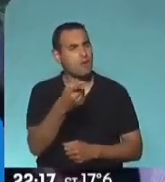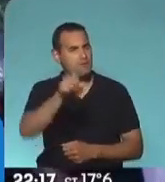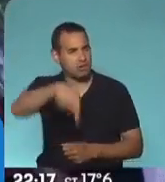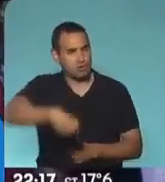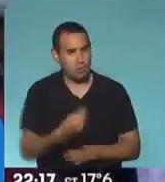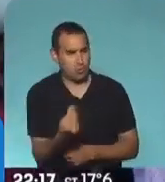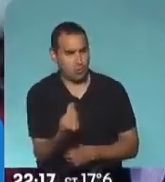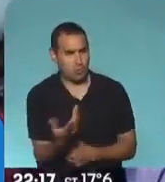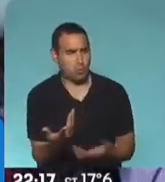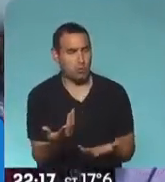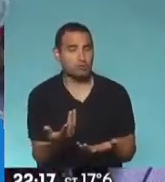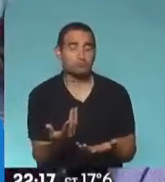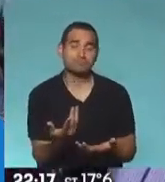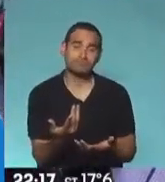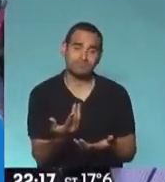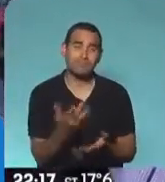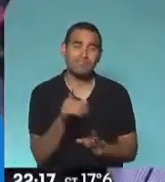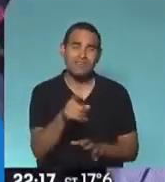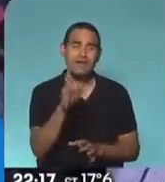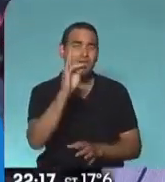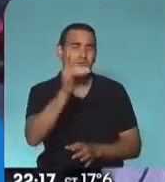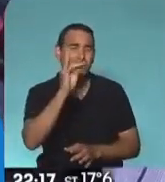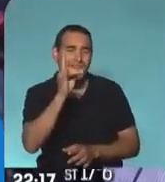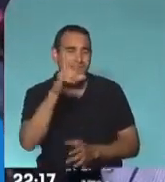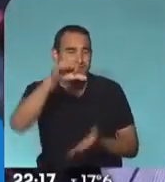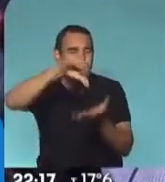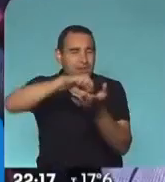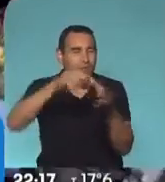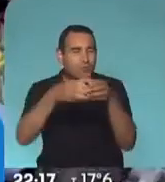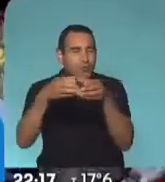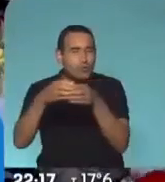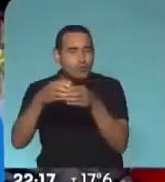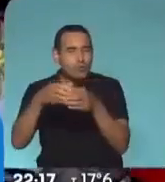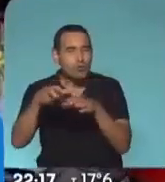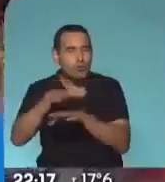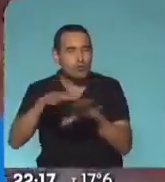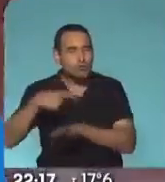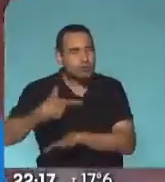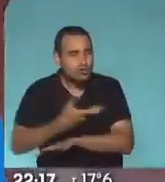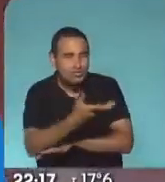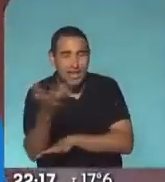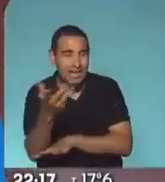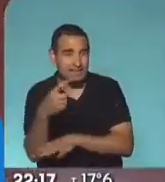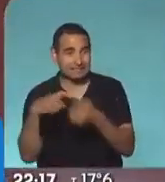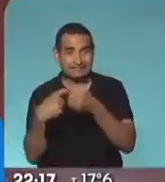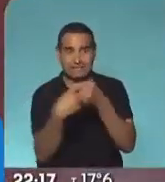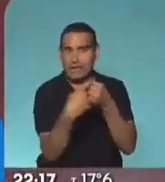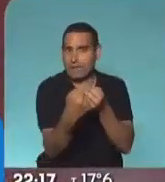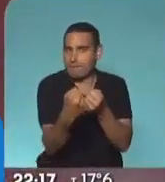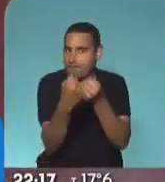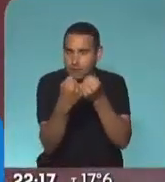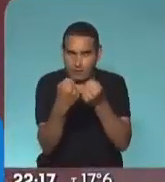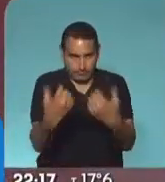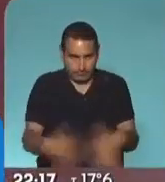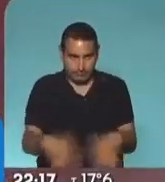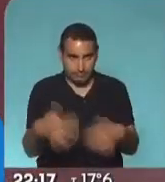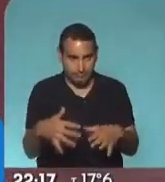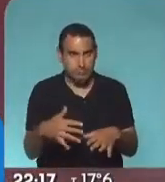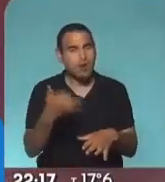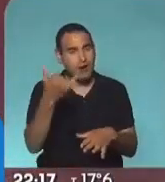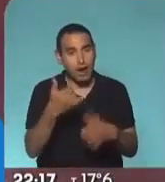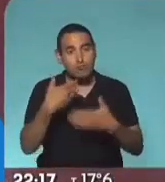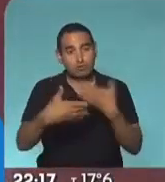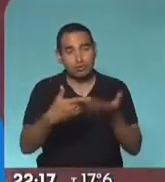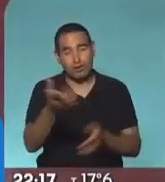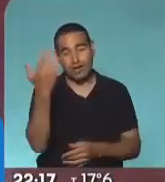eso, posiblemente está en que Bolivia es un país donde las organizaciones sociales y sindicales son tremendamente fuertes, ¿no? Y hubo todo un proceso en